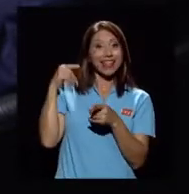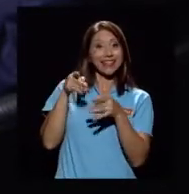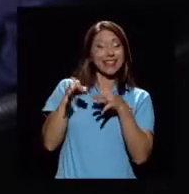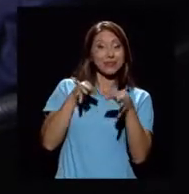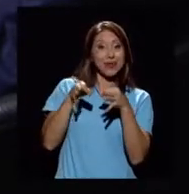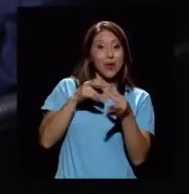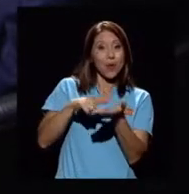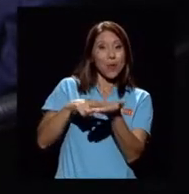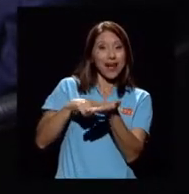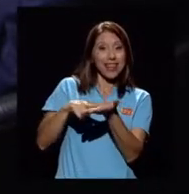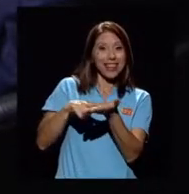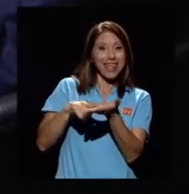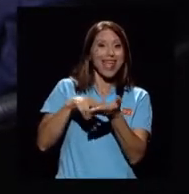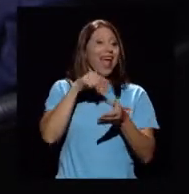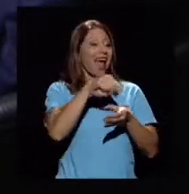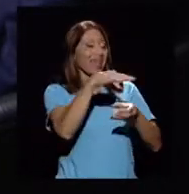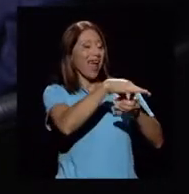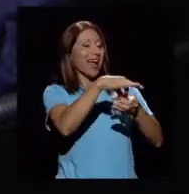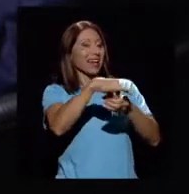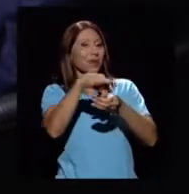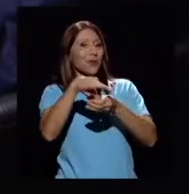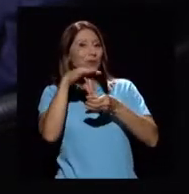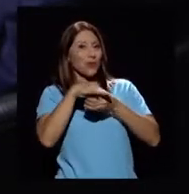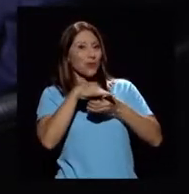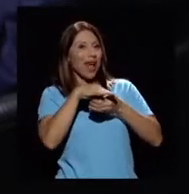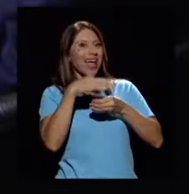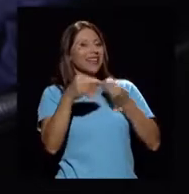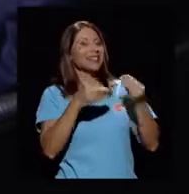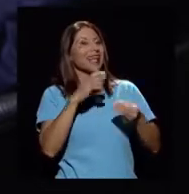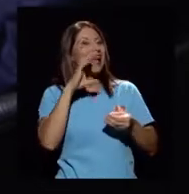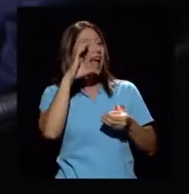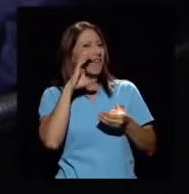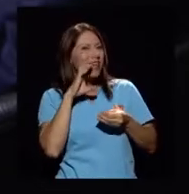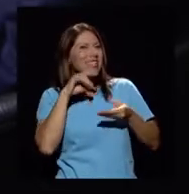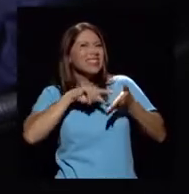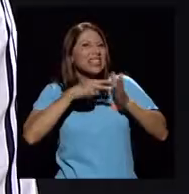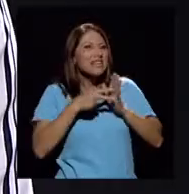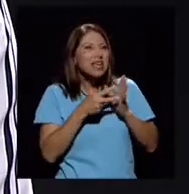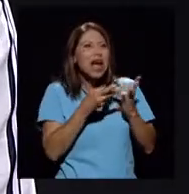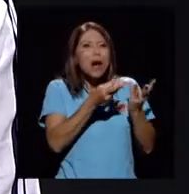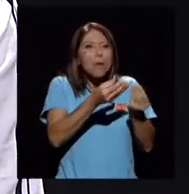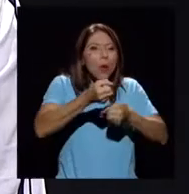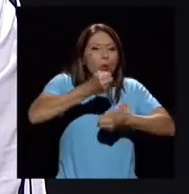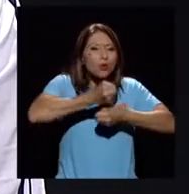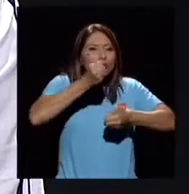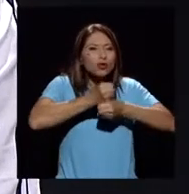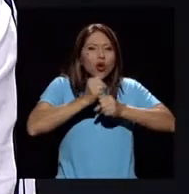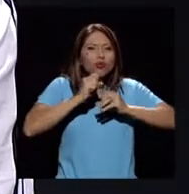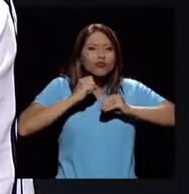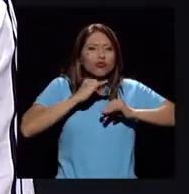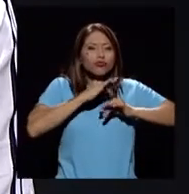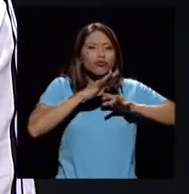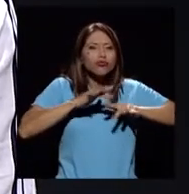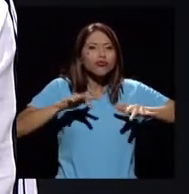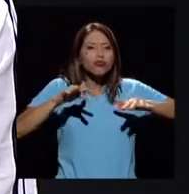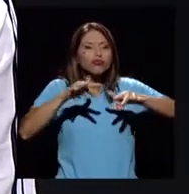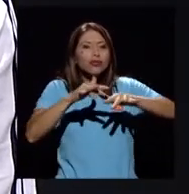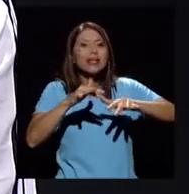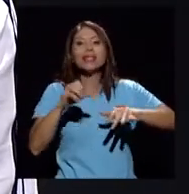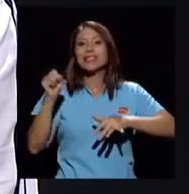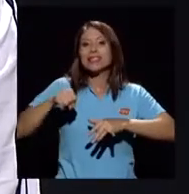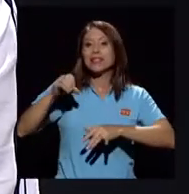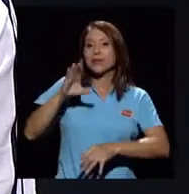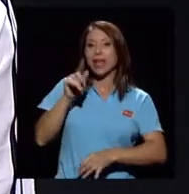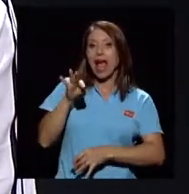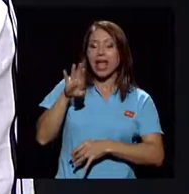Sí, es una de las... Es una de las lecturas. Es una de las lecturas de producción, sí, definitivamente. Ajá. Y el CATIE tiene un grupo